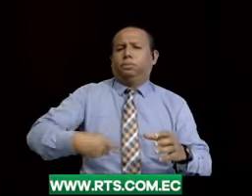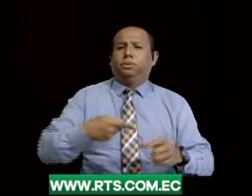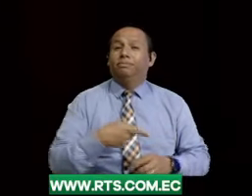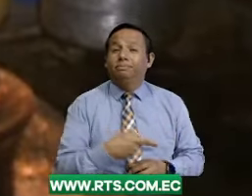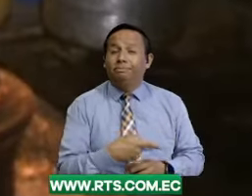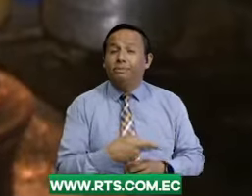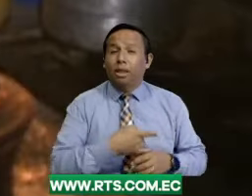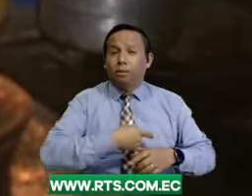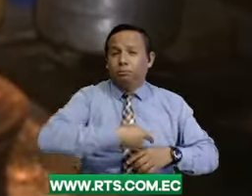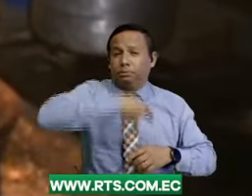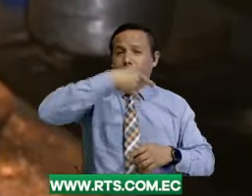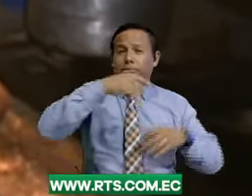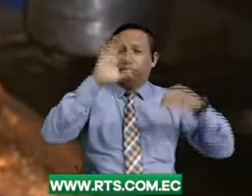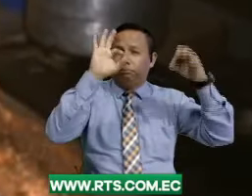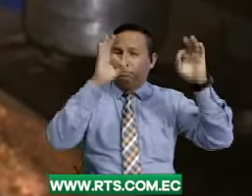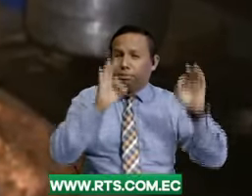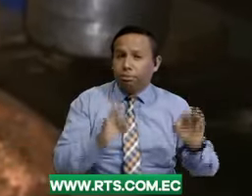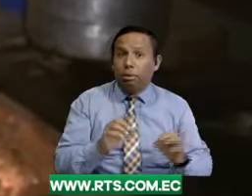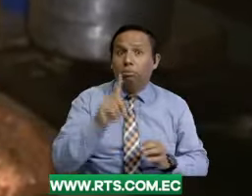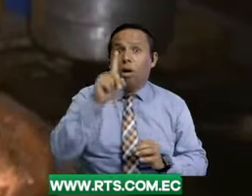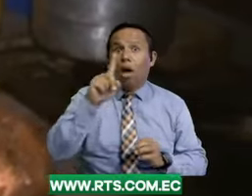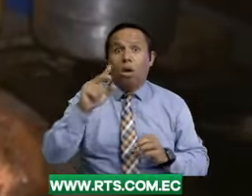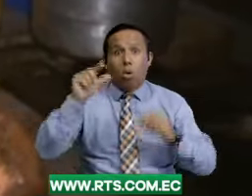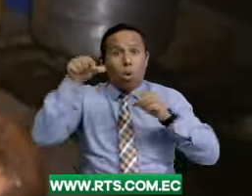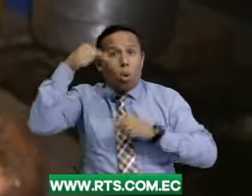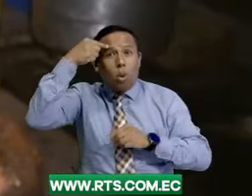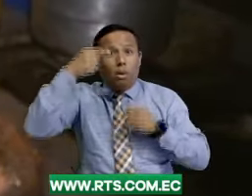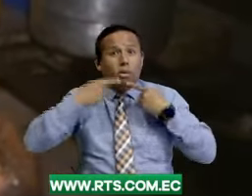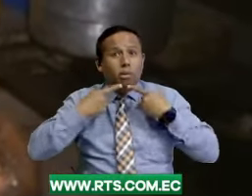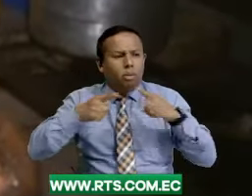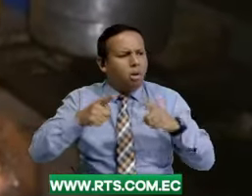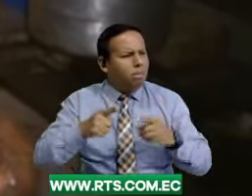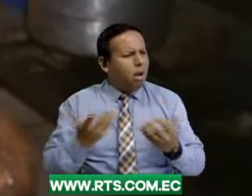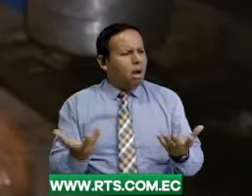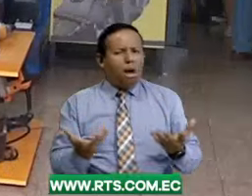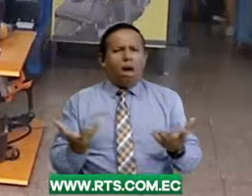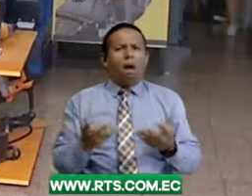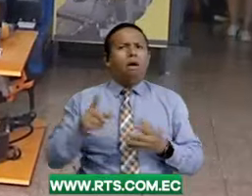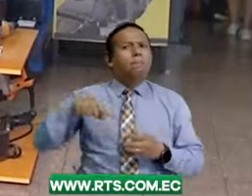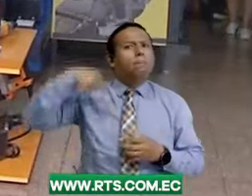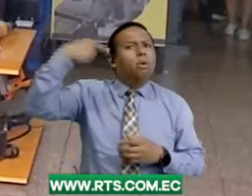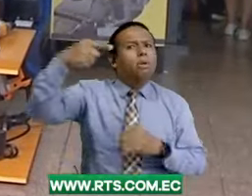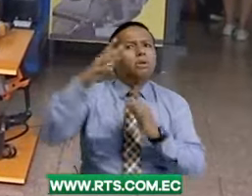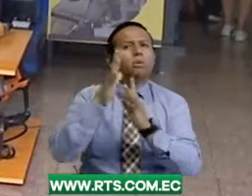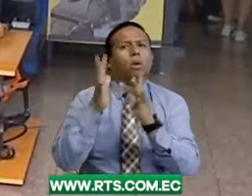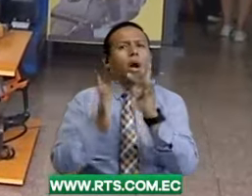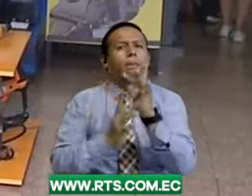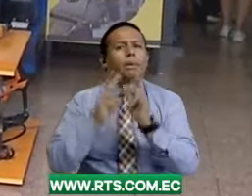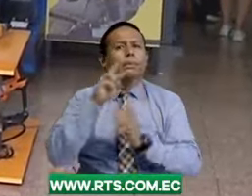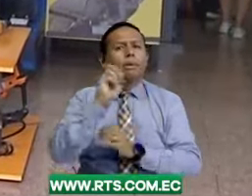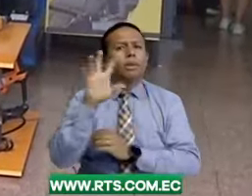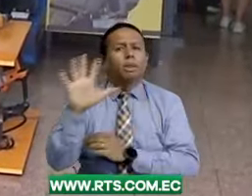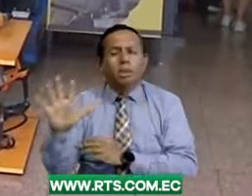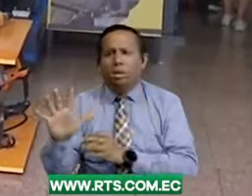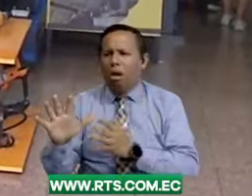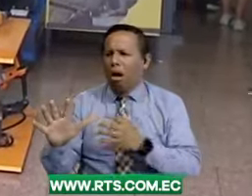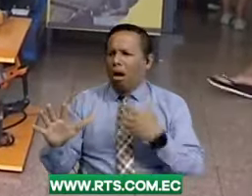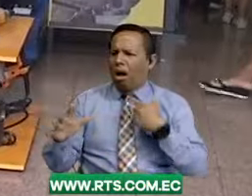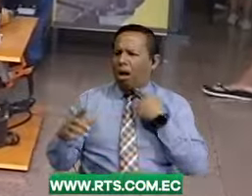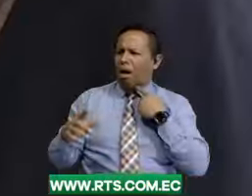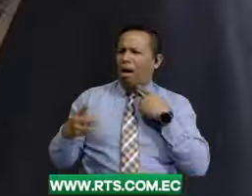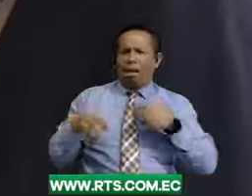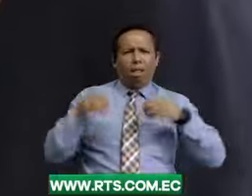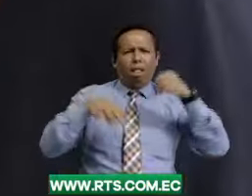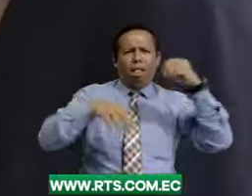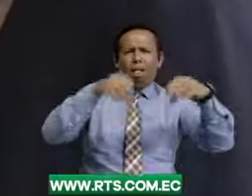del gobierno de que los racionamientos podrían extenderse hasta el 2025 ha causado que muchos quieran adquirir un generador. Por eso ya